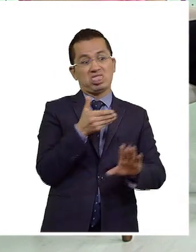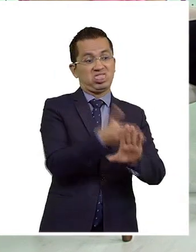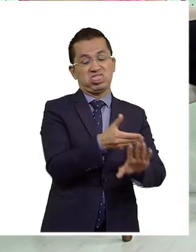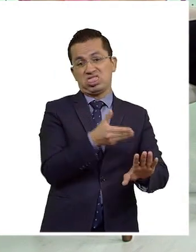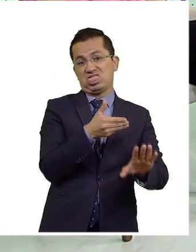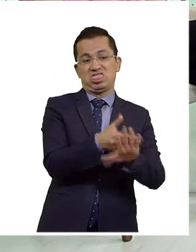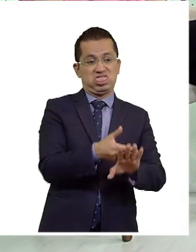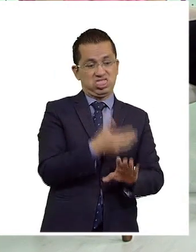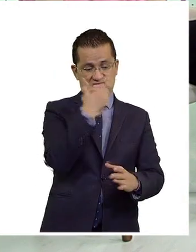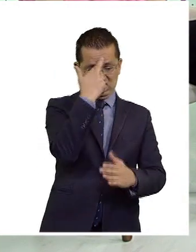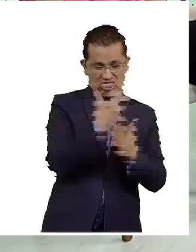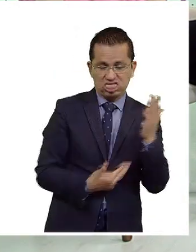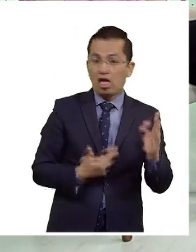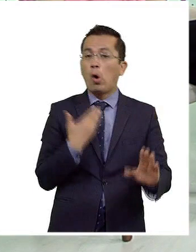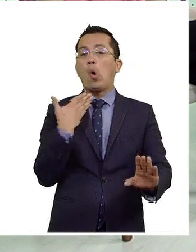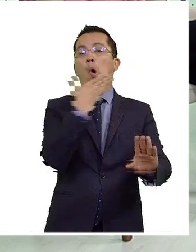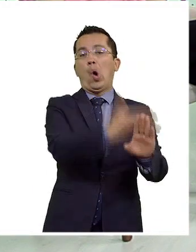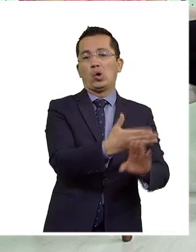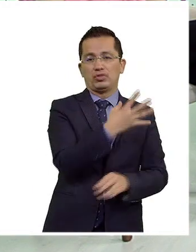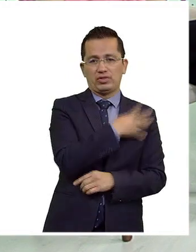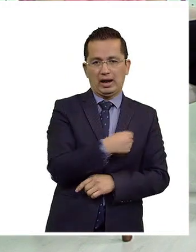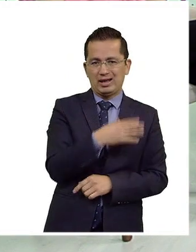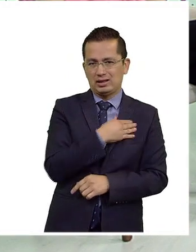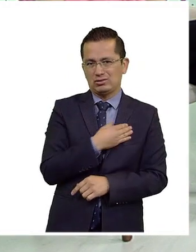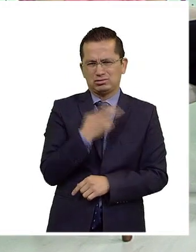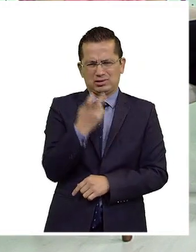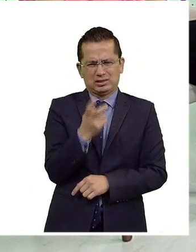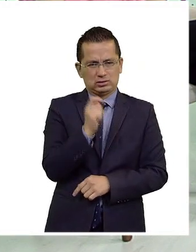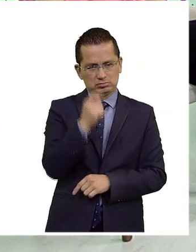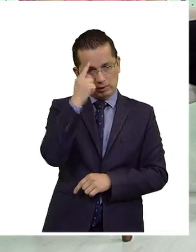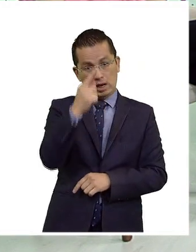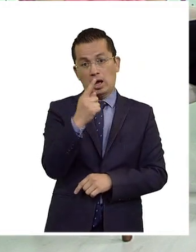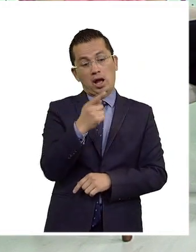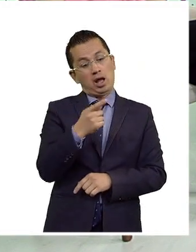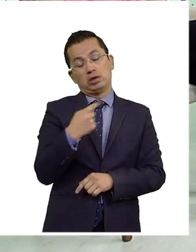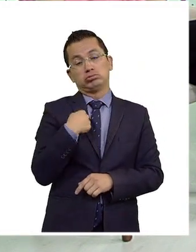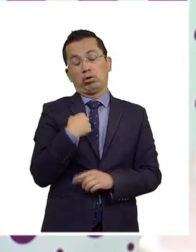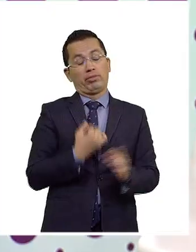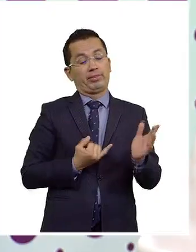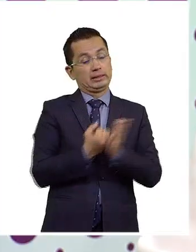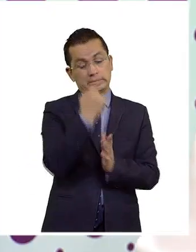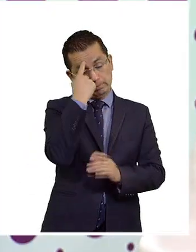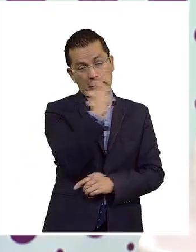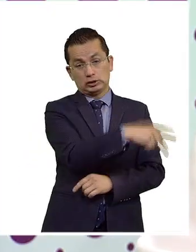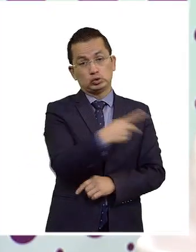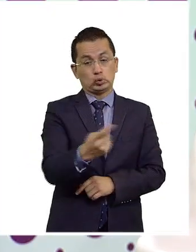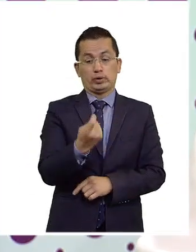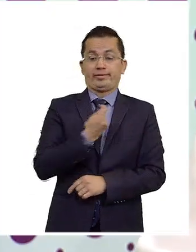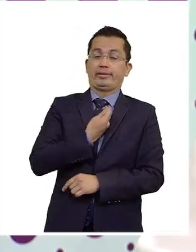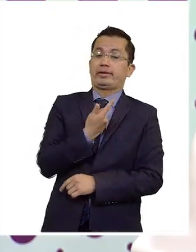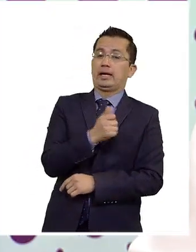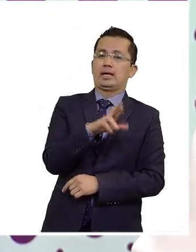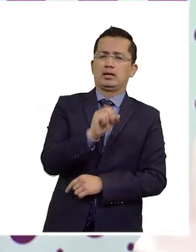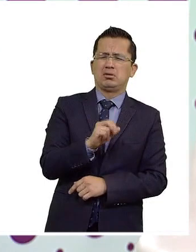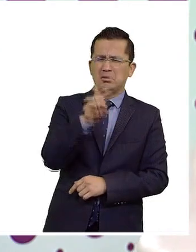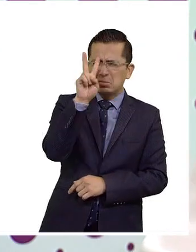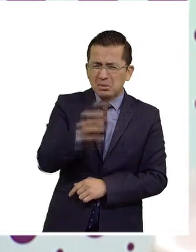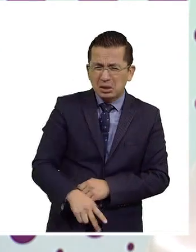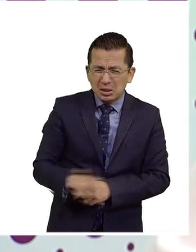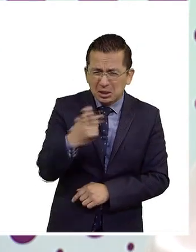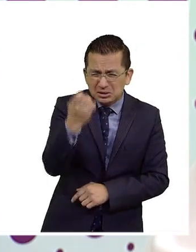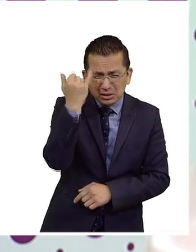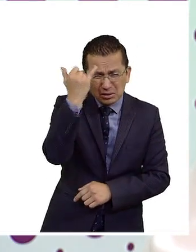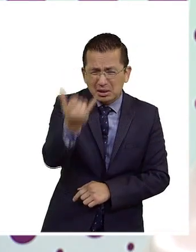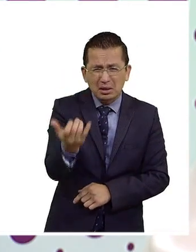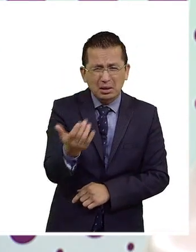de los hijos, ¿no? El hecho de que se les permita decidir sobre su identidad de género, lo cual me parece terrible porque si de verdad entendemos